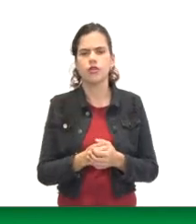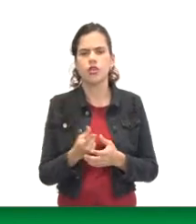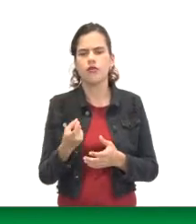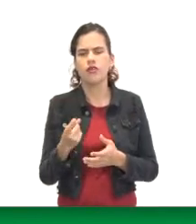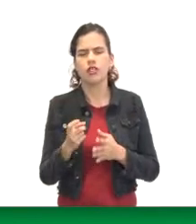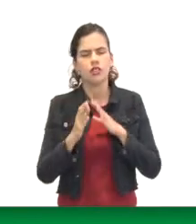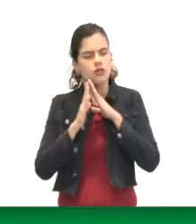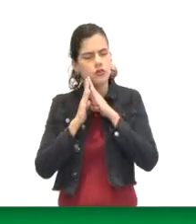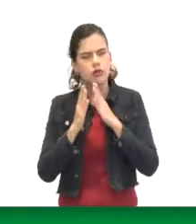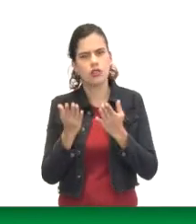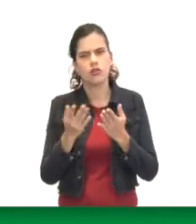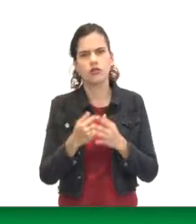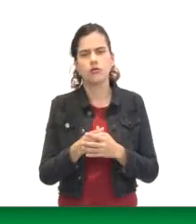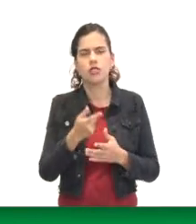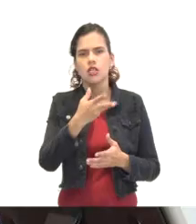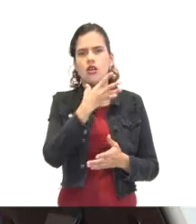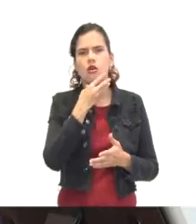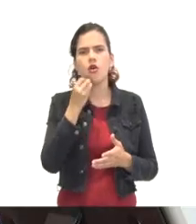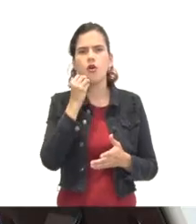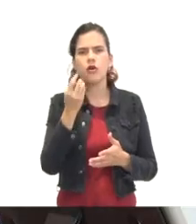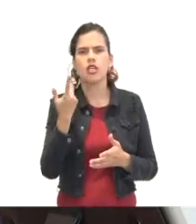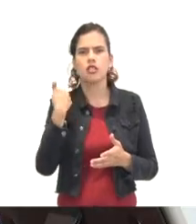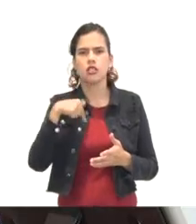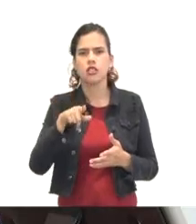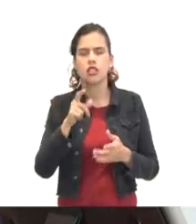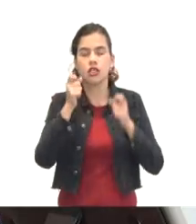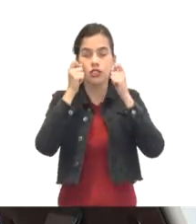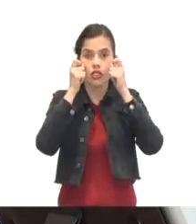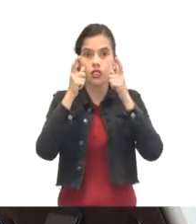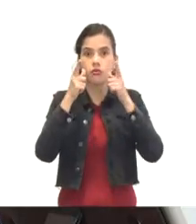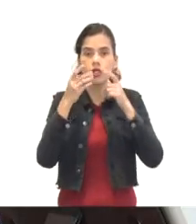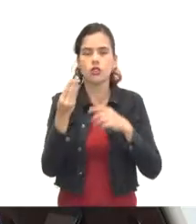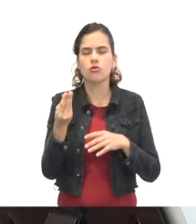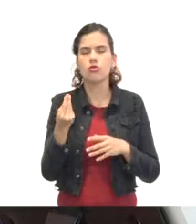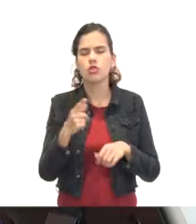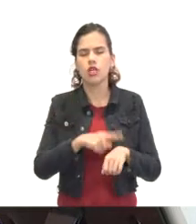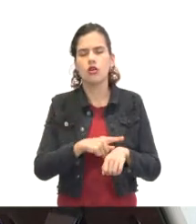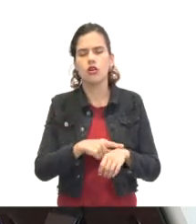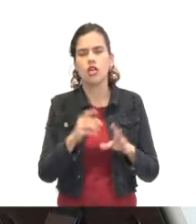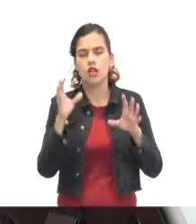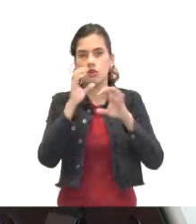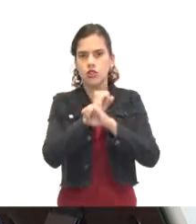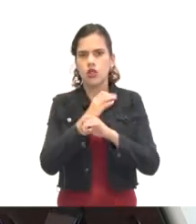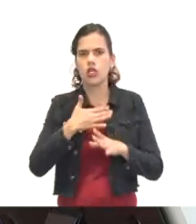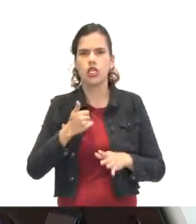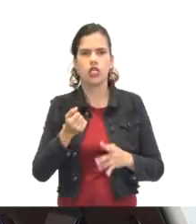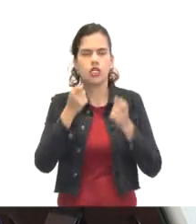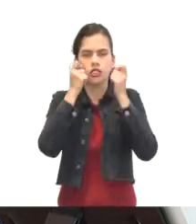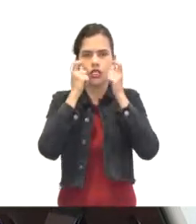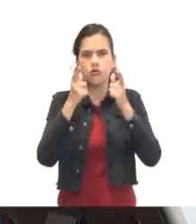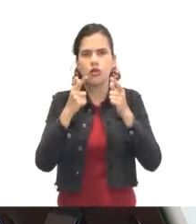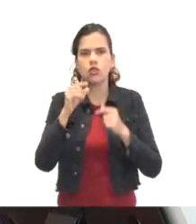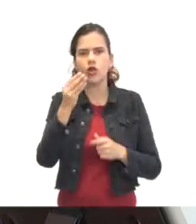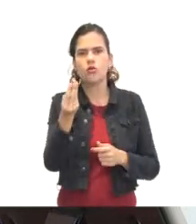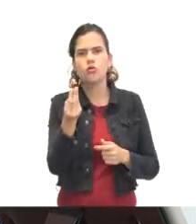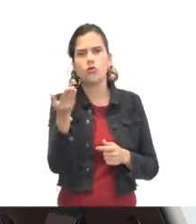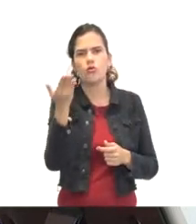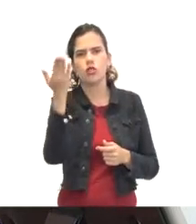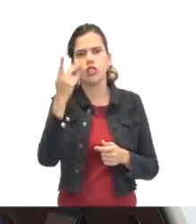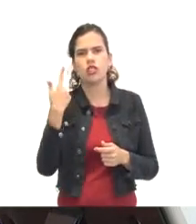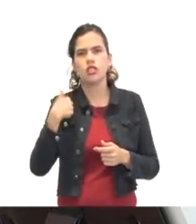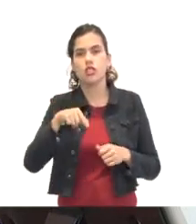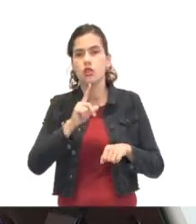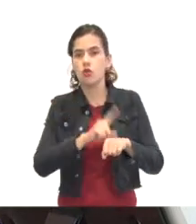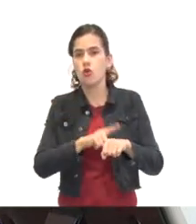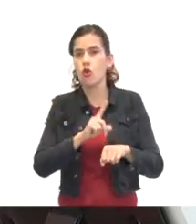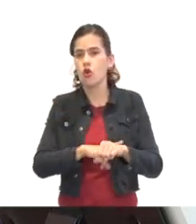insuficiente. Sobre todo pasa en los jóvenes, tienden a quedarse despiertos muchas horas en la noche o a querer quedarse despiertos. Es importante tener